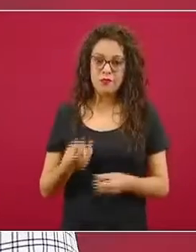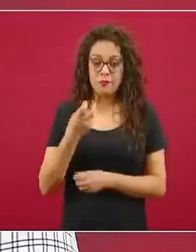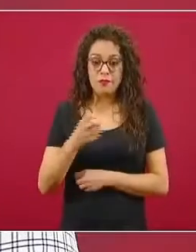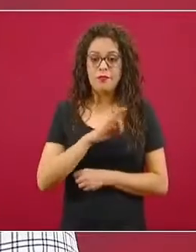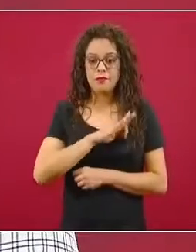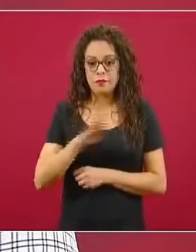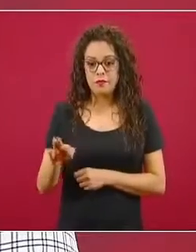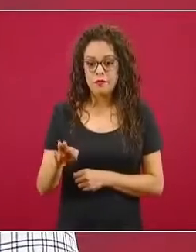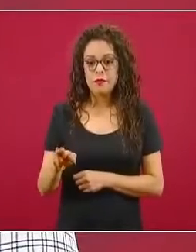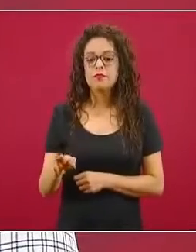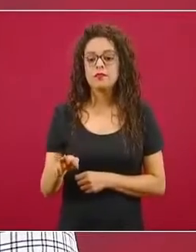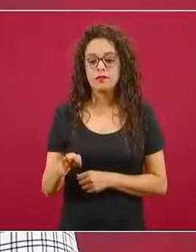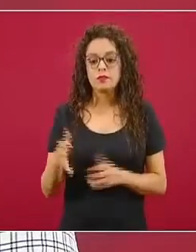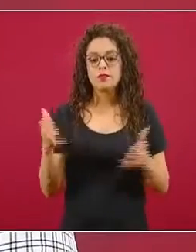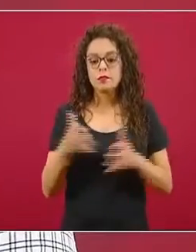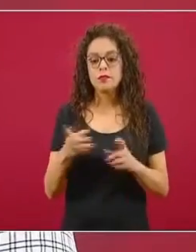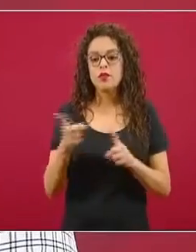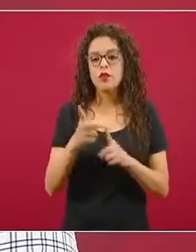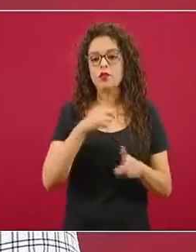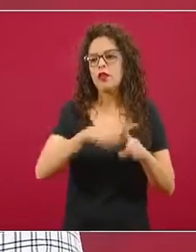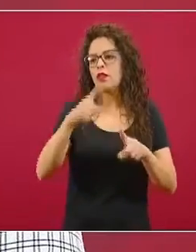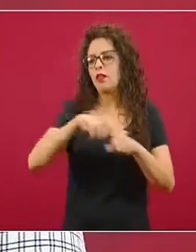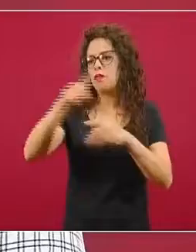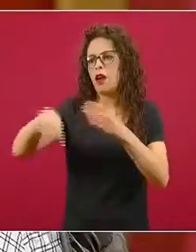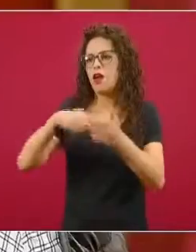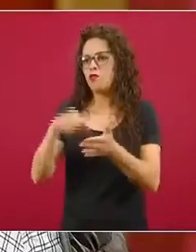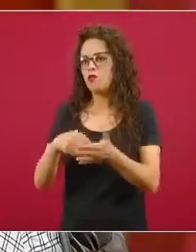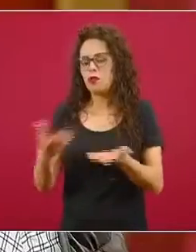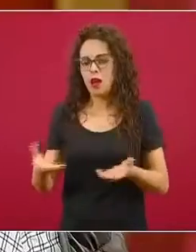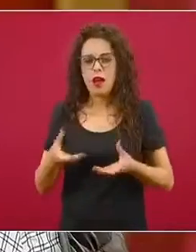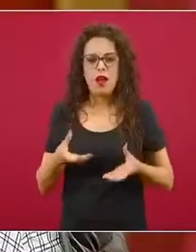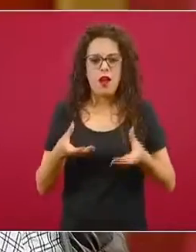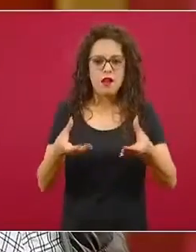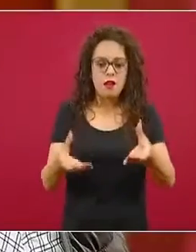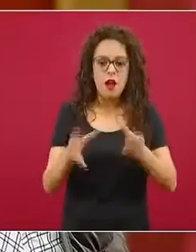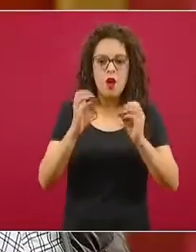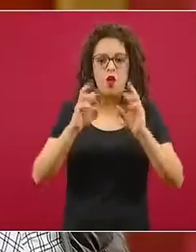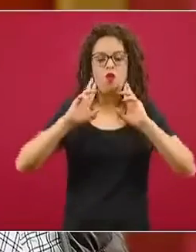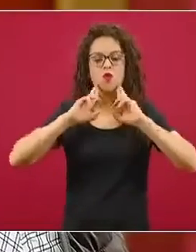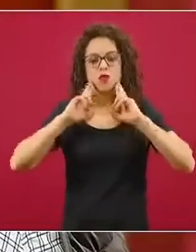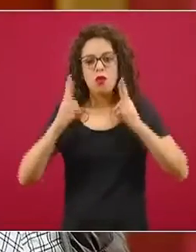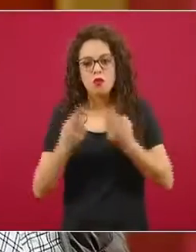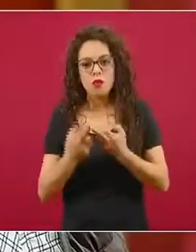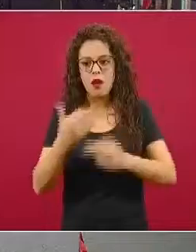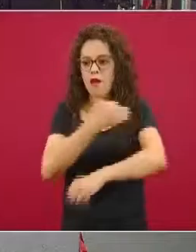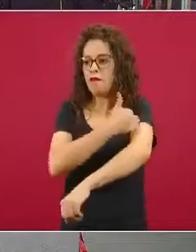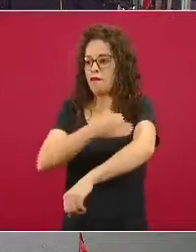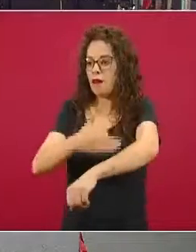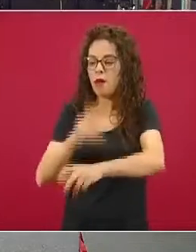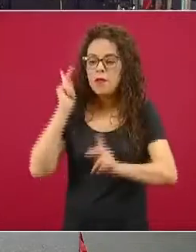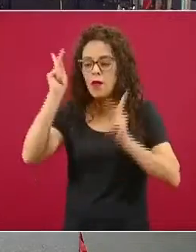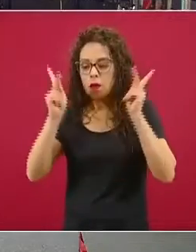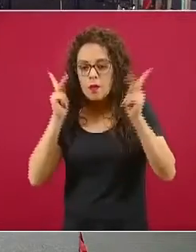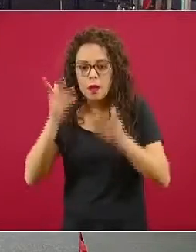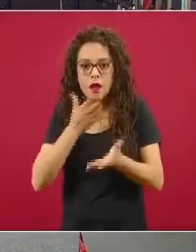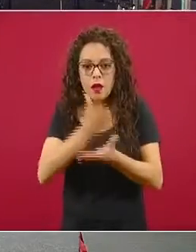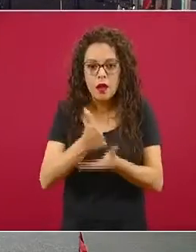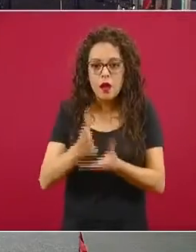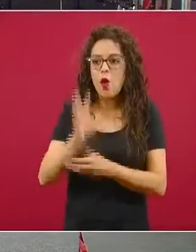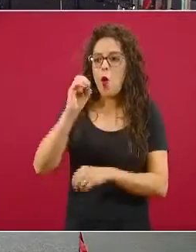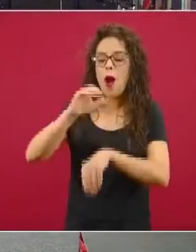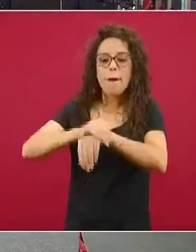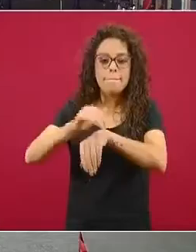los diferentes espacios sociales, puede suceder también en las reuniones familiares o de amistades, es